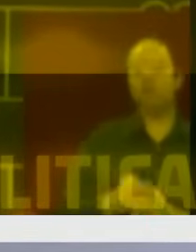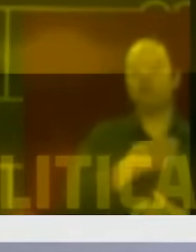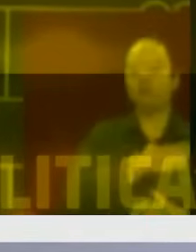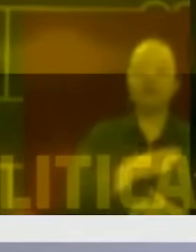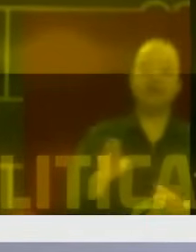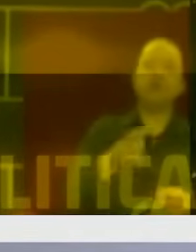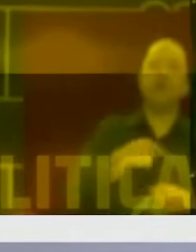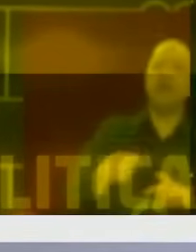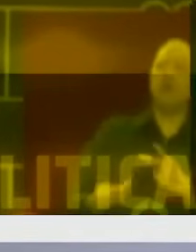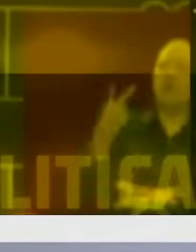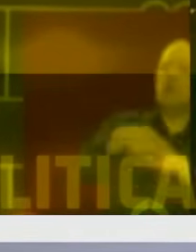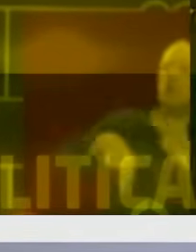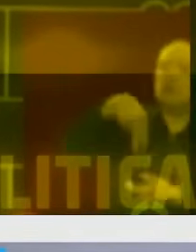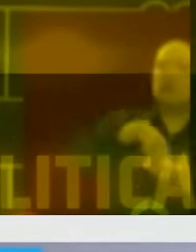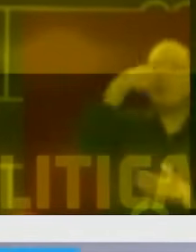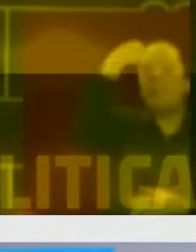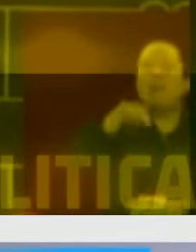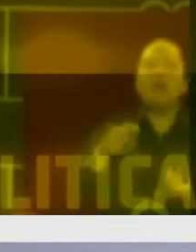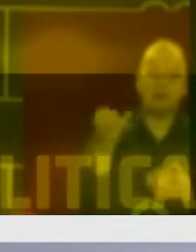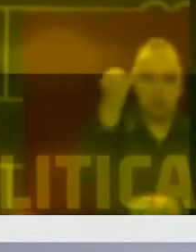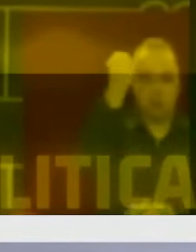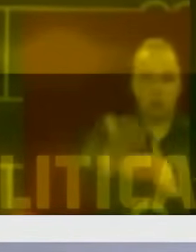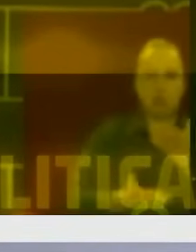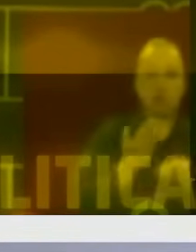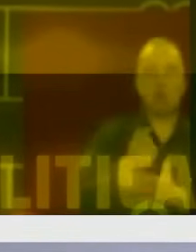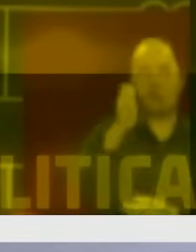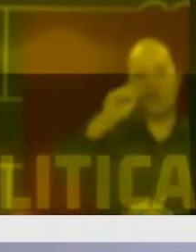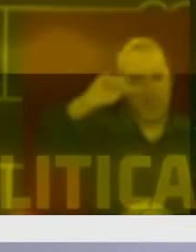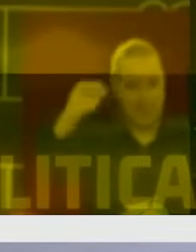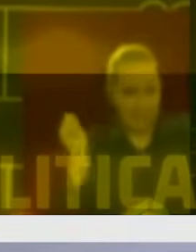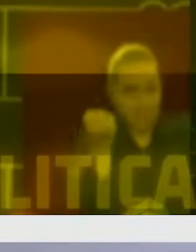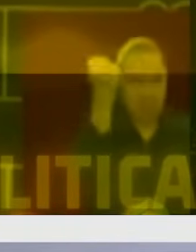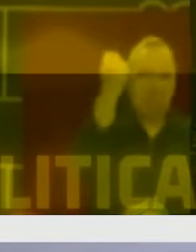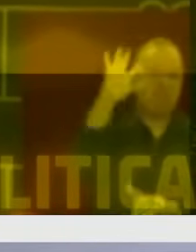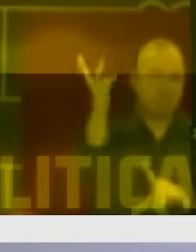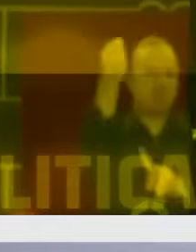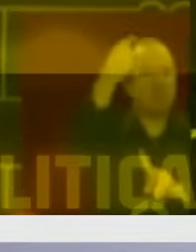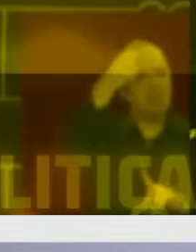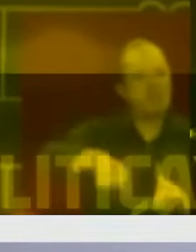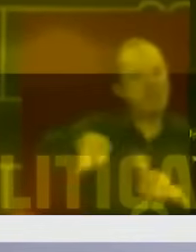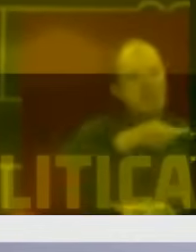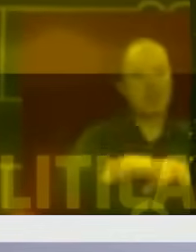un lapso de tiempo que fue el de Mancera, que pasó de